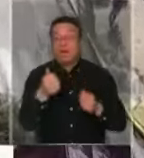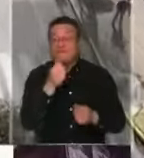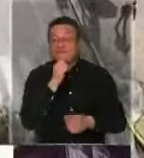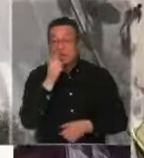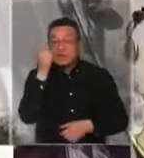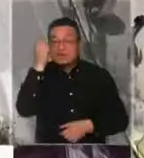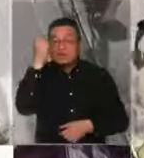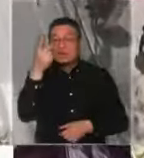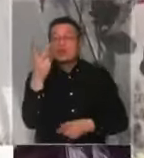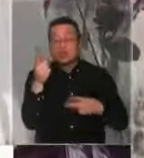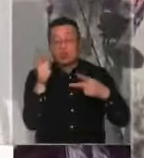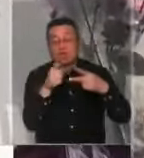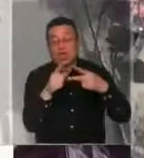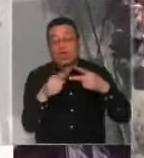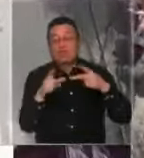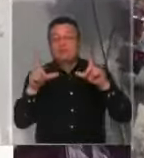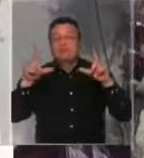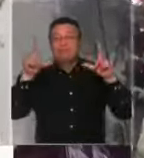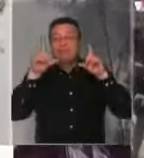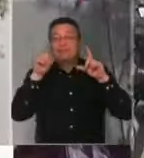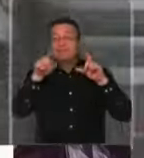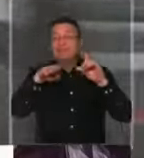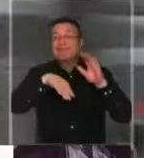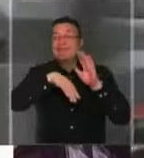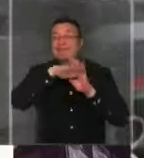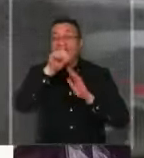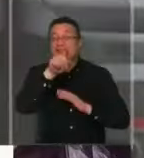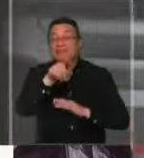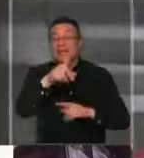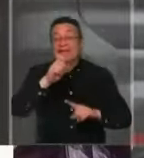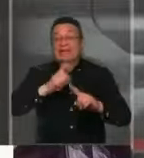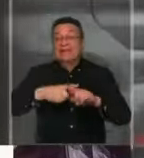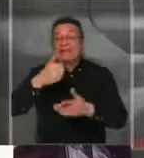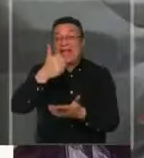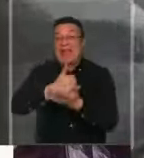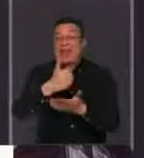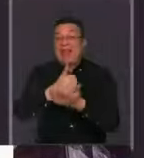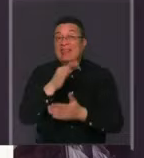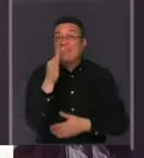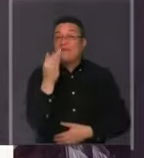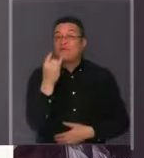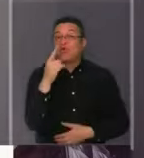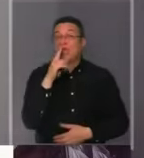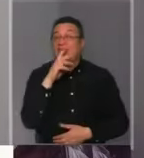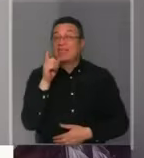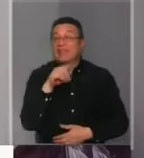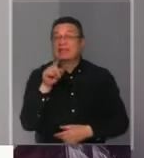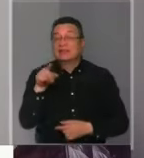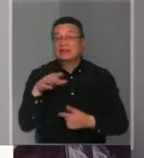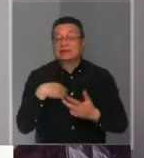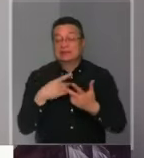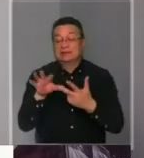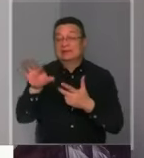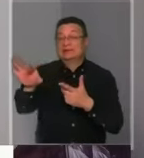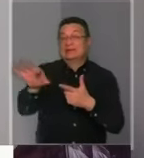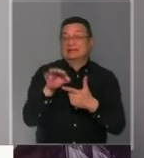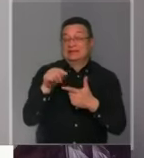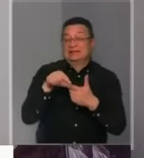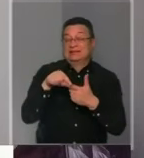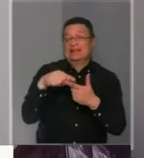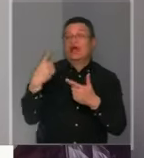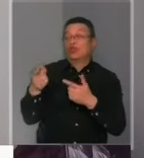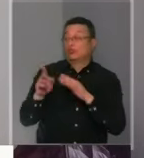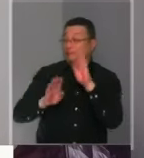los dos principales protagonistas de esta historia, el exalcalde Manuel Fuentes y quien aspiraba a tener un alto cargo si su